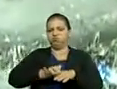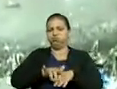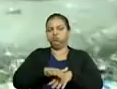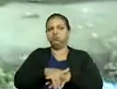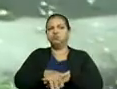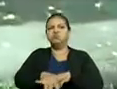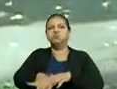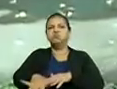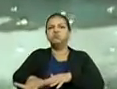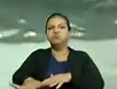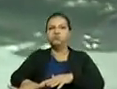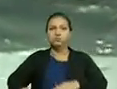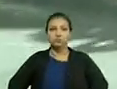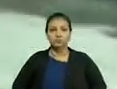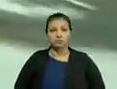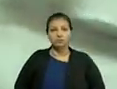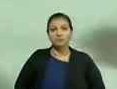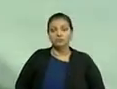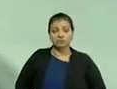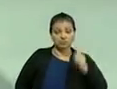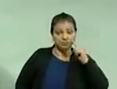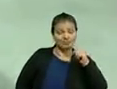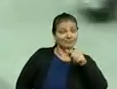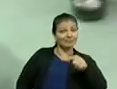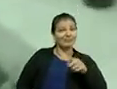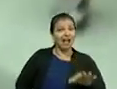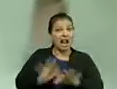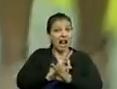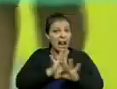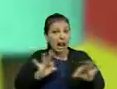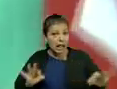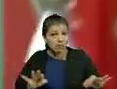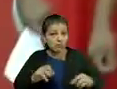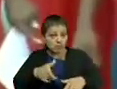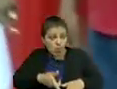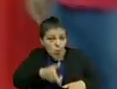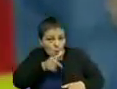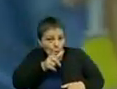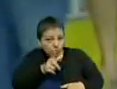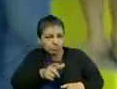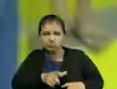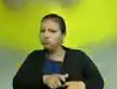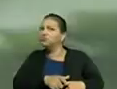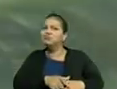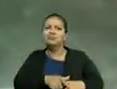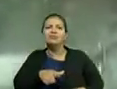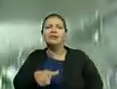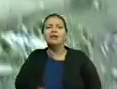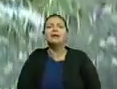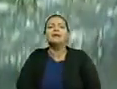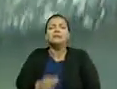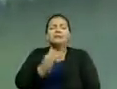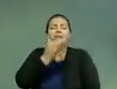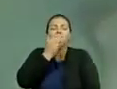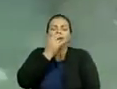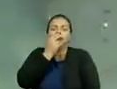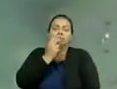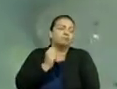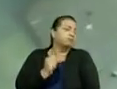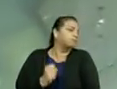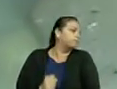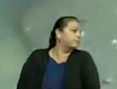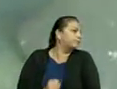aquí, no sale agua limpia, no sale agua de beber, sale un agua pestilente, una agua